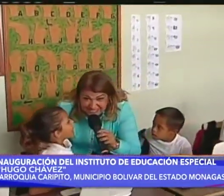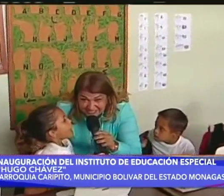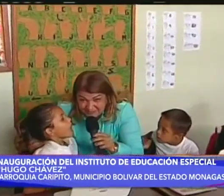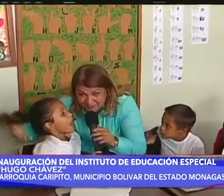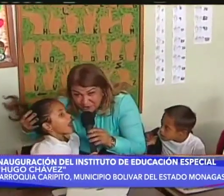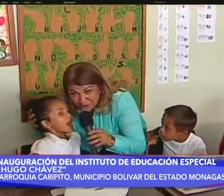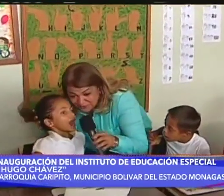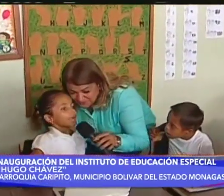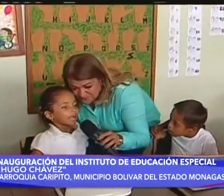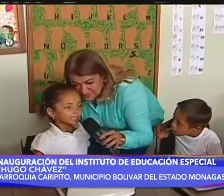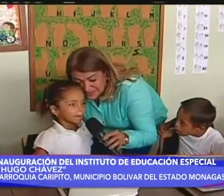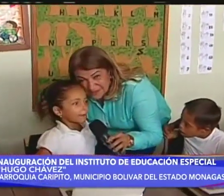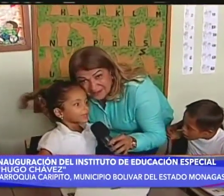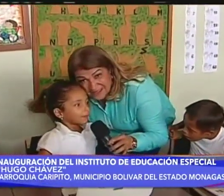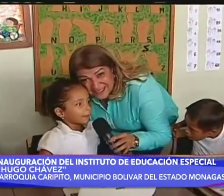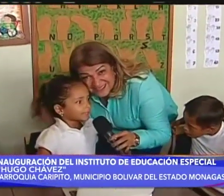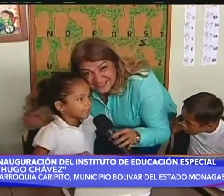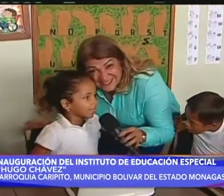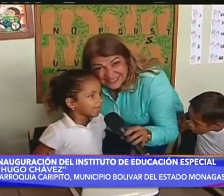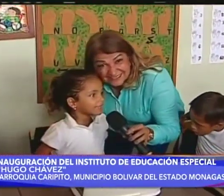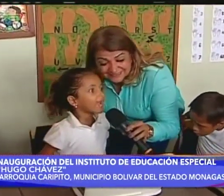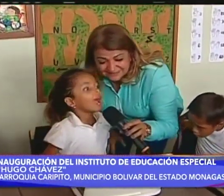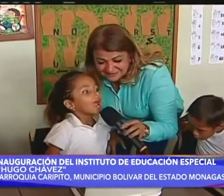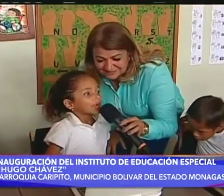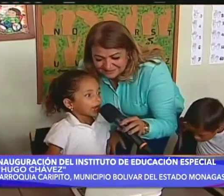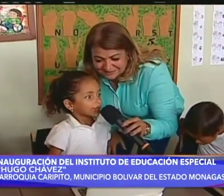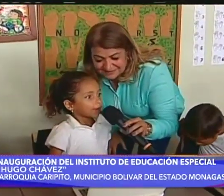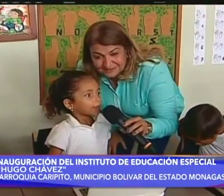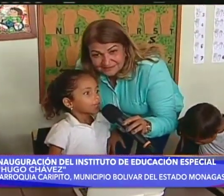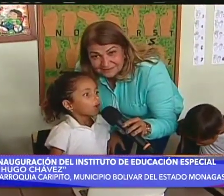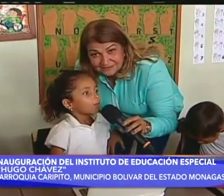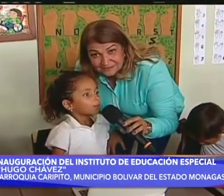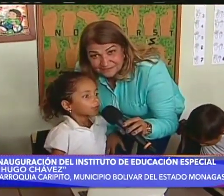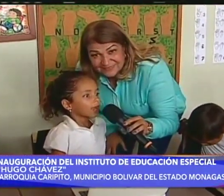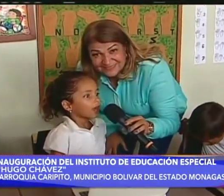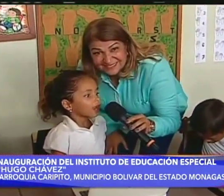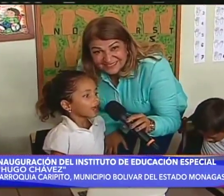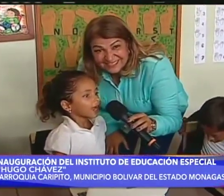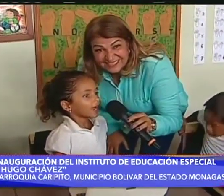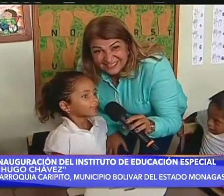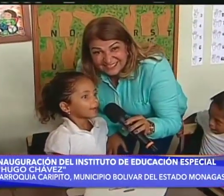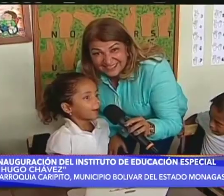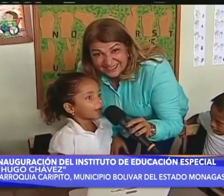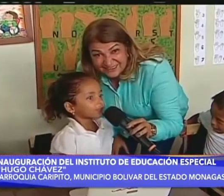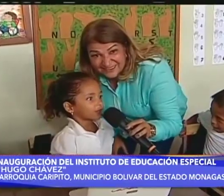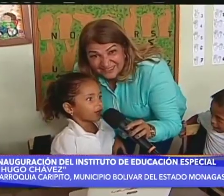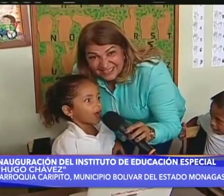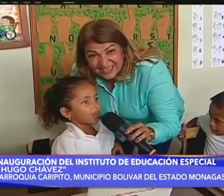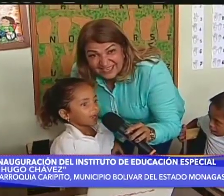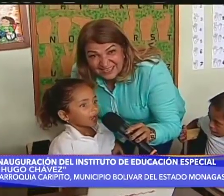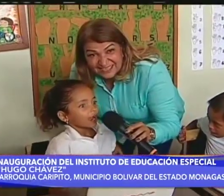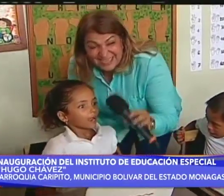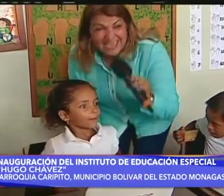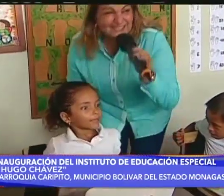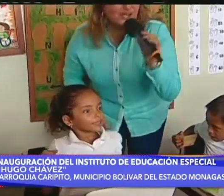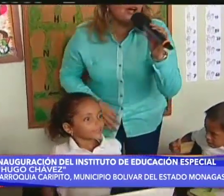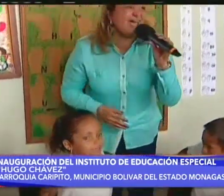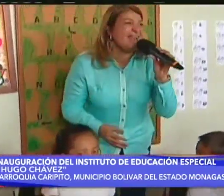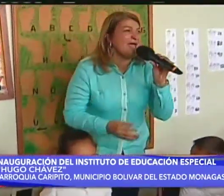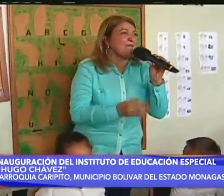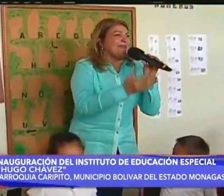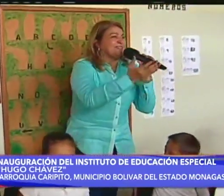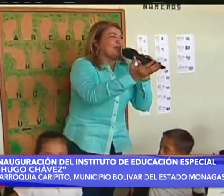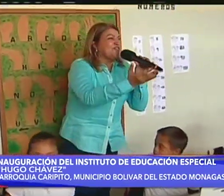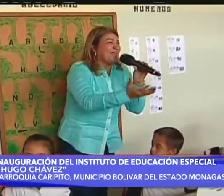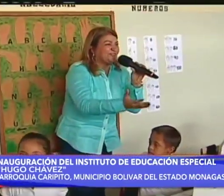al presidente, mi amor? ¡Que se porte paciente! ¡Que se porte con mutelada este vaso! Eso